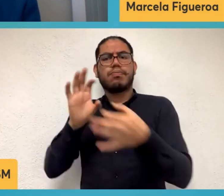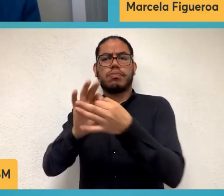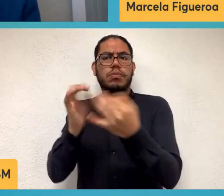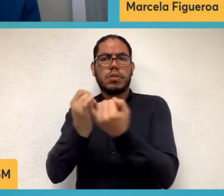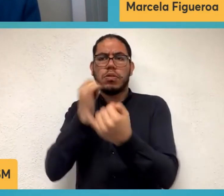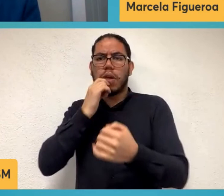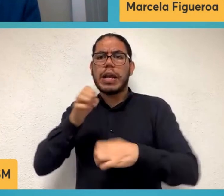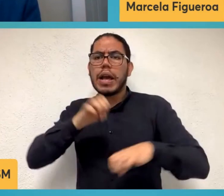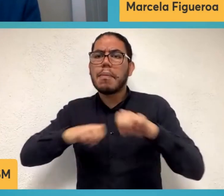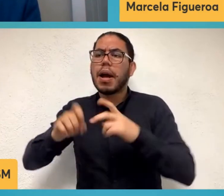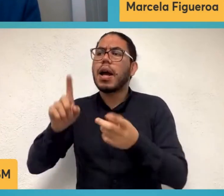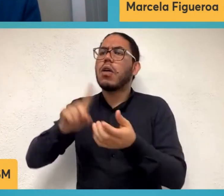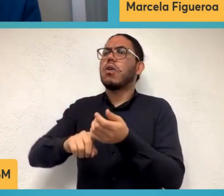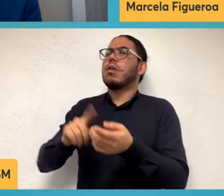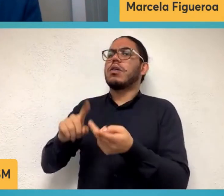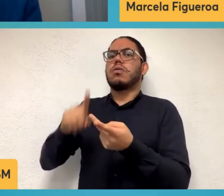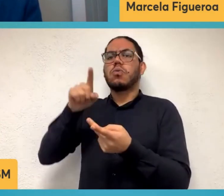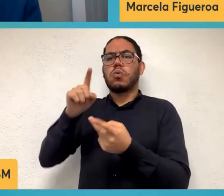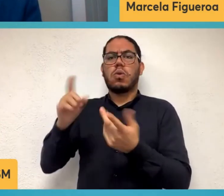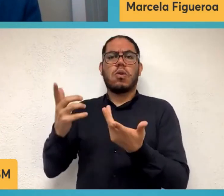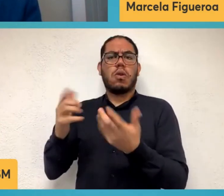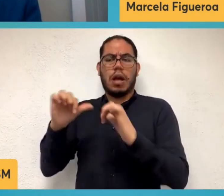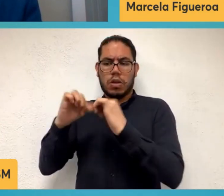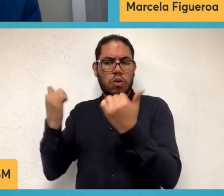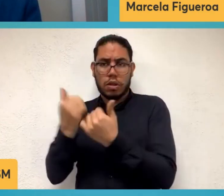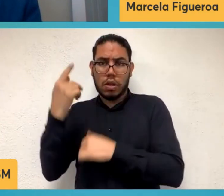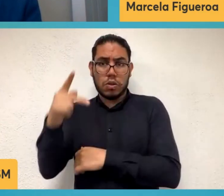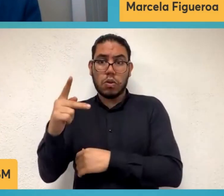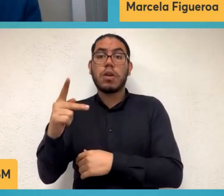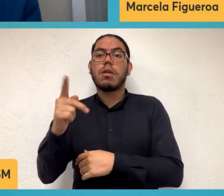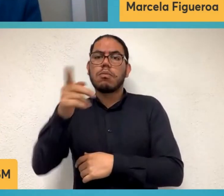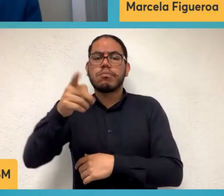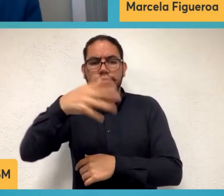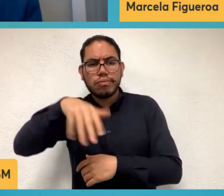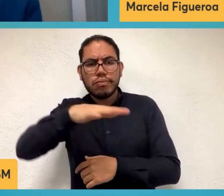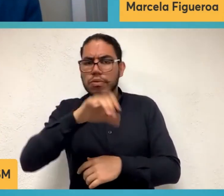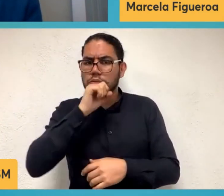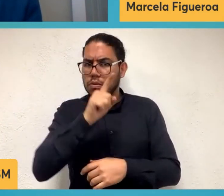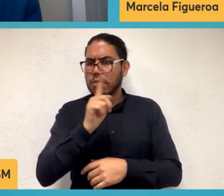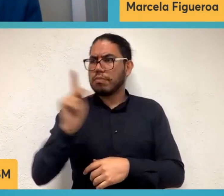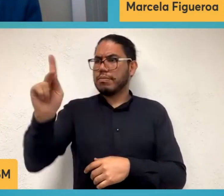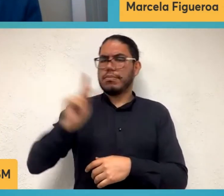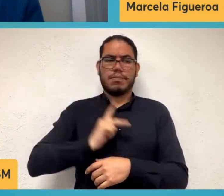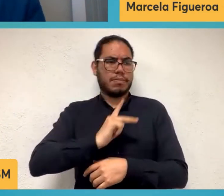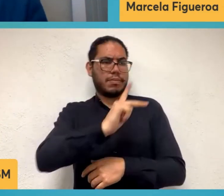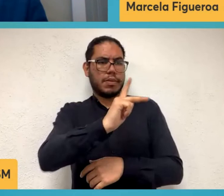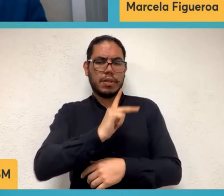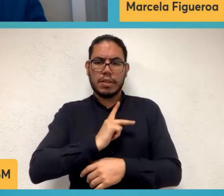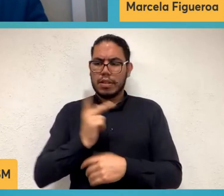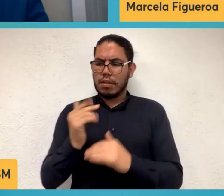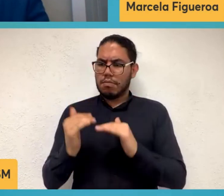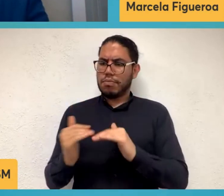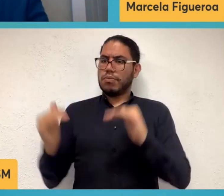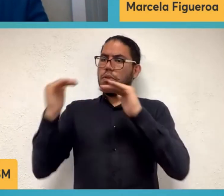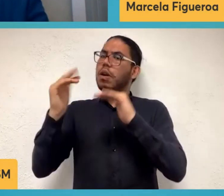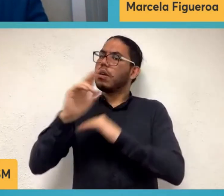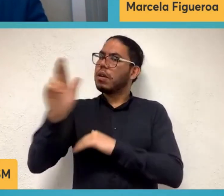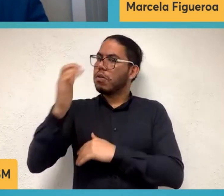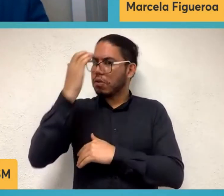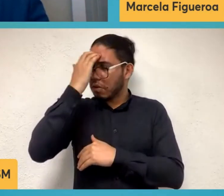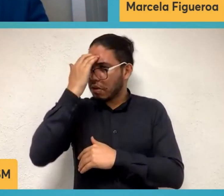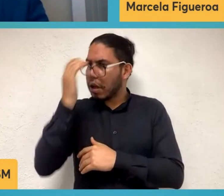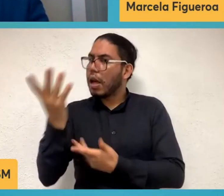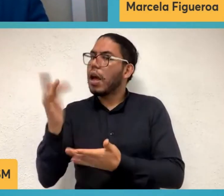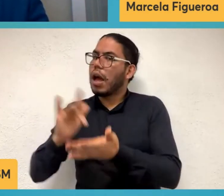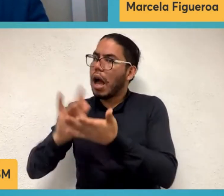Busca también que tus colaboradores y tus pares brillen. reconóceles, agradéceles. Y